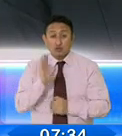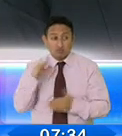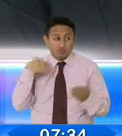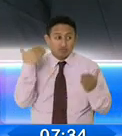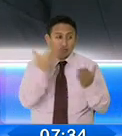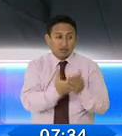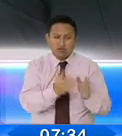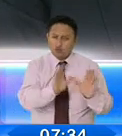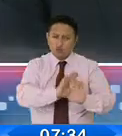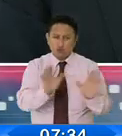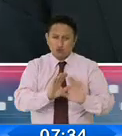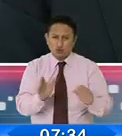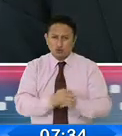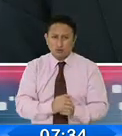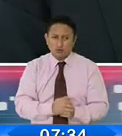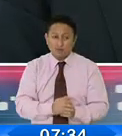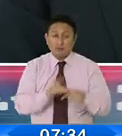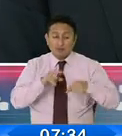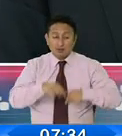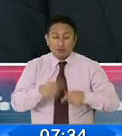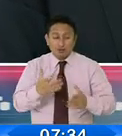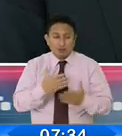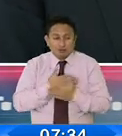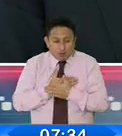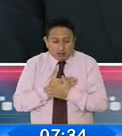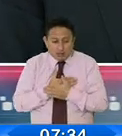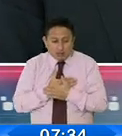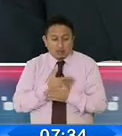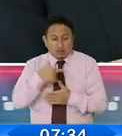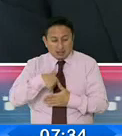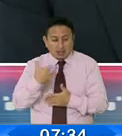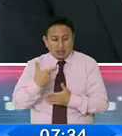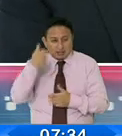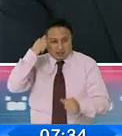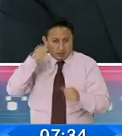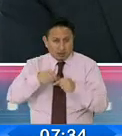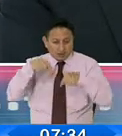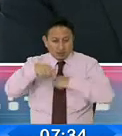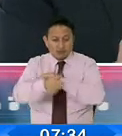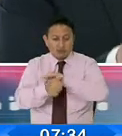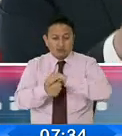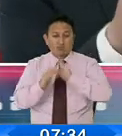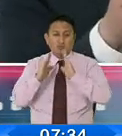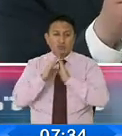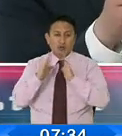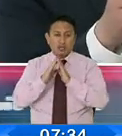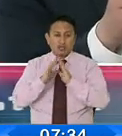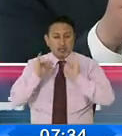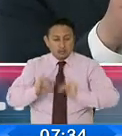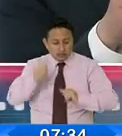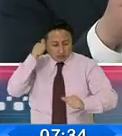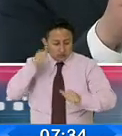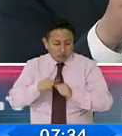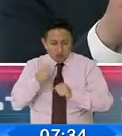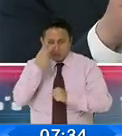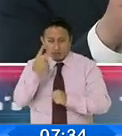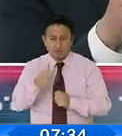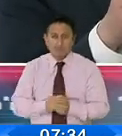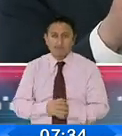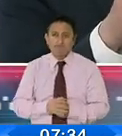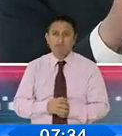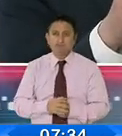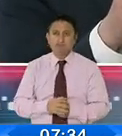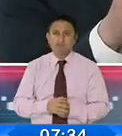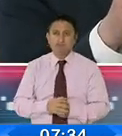eventos. Limitémonos a vivir esta recordación en casa. Limitémonos a